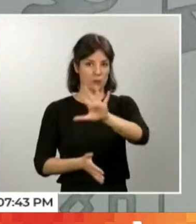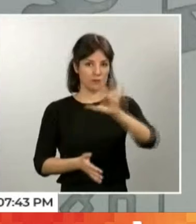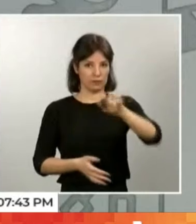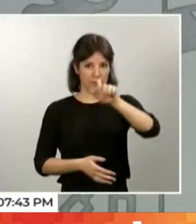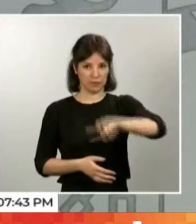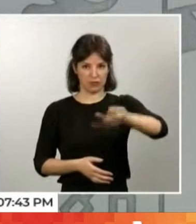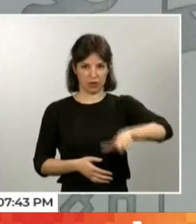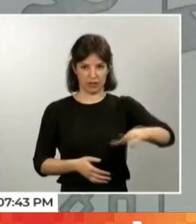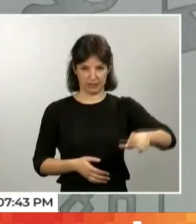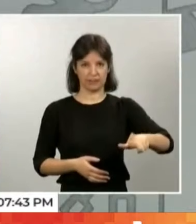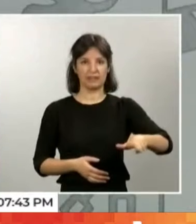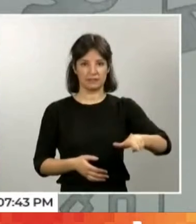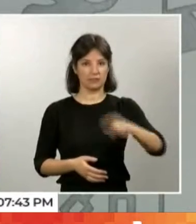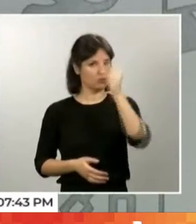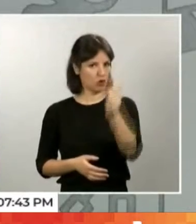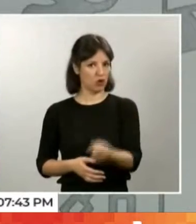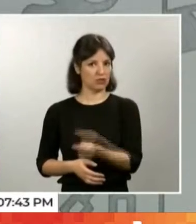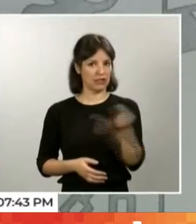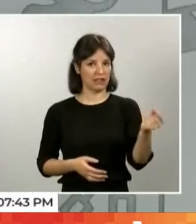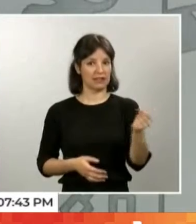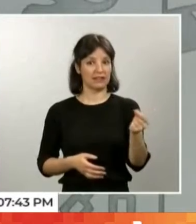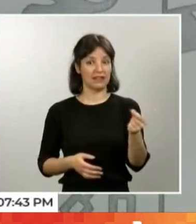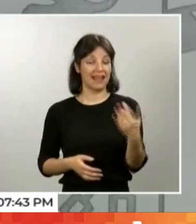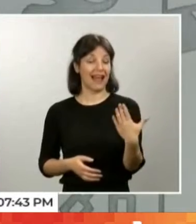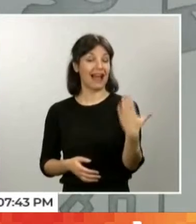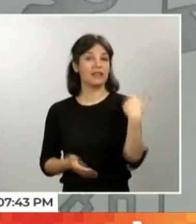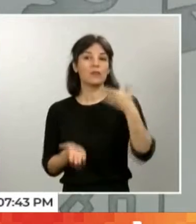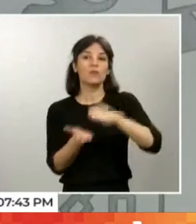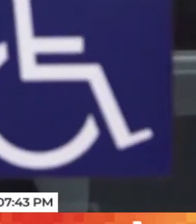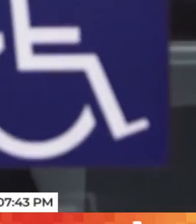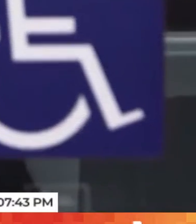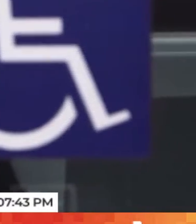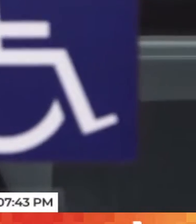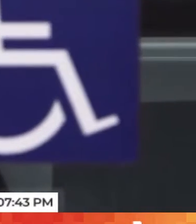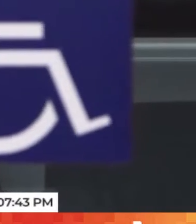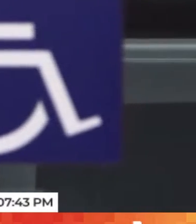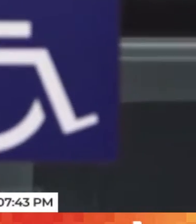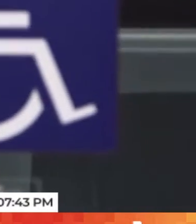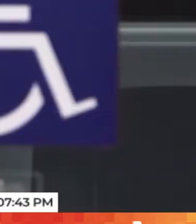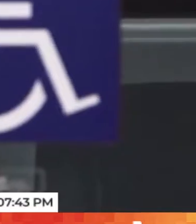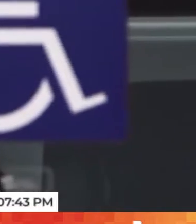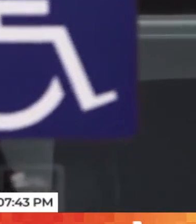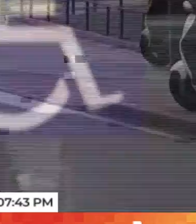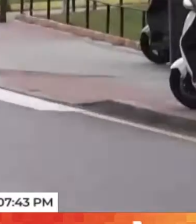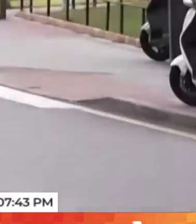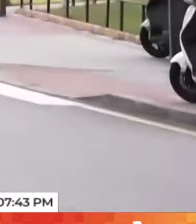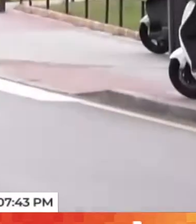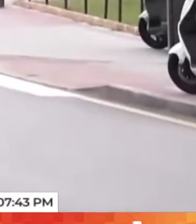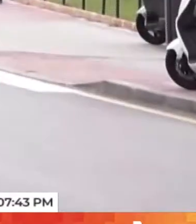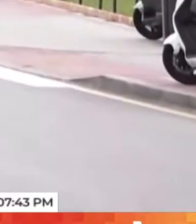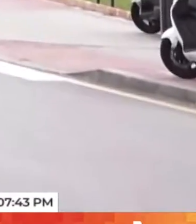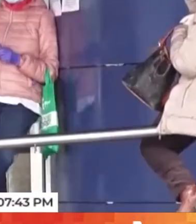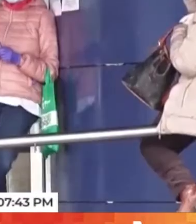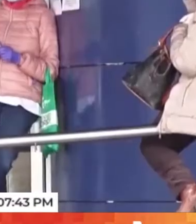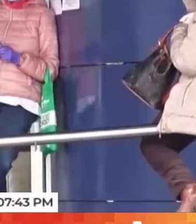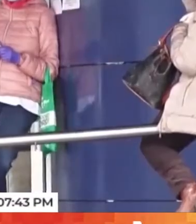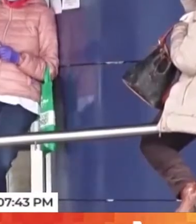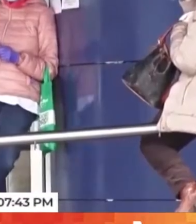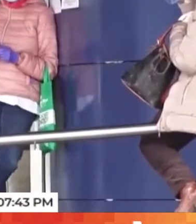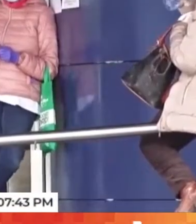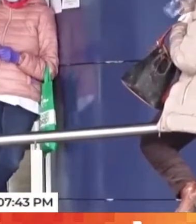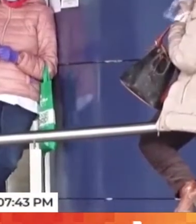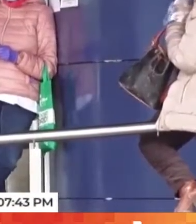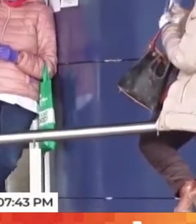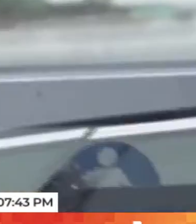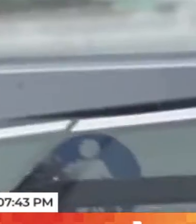total y los fallecidos en el día de ayer fueron 637. Aunque la alegría se posa en la reducción de números, de puertas para